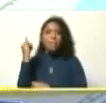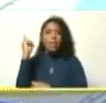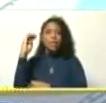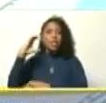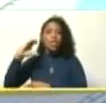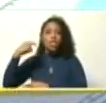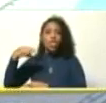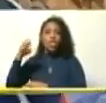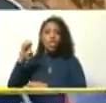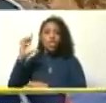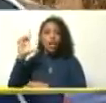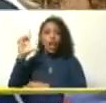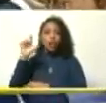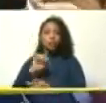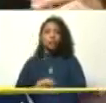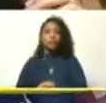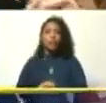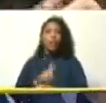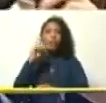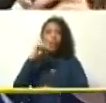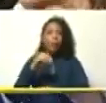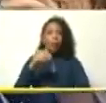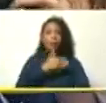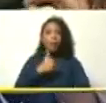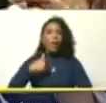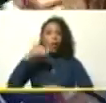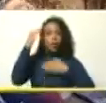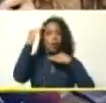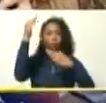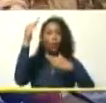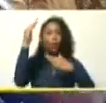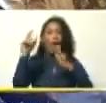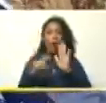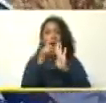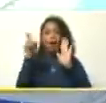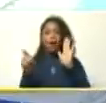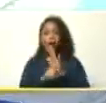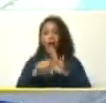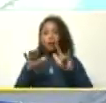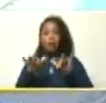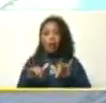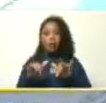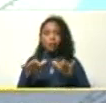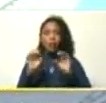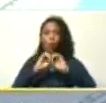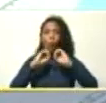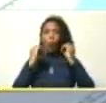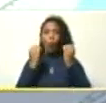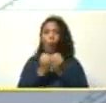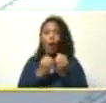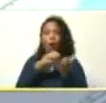Quiero saludar también al secretario general de la Organización de Estados